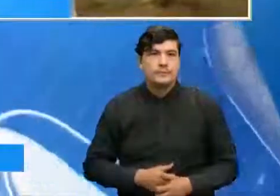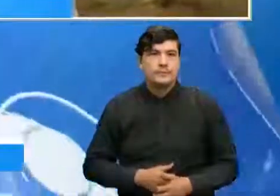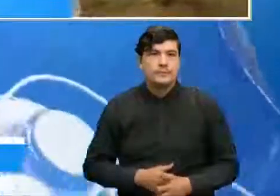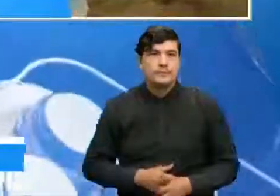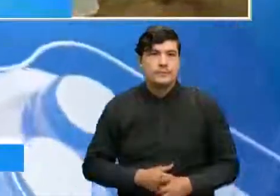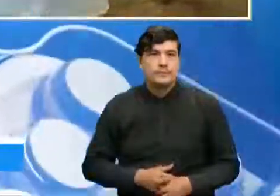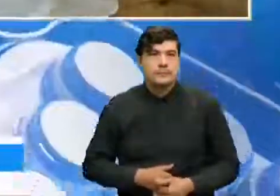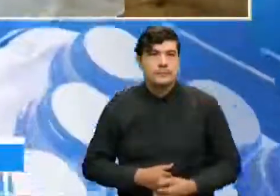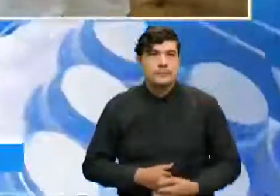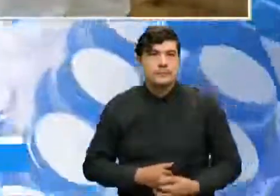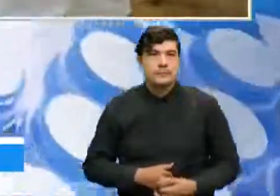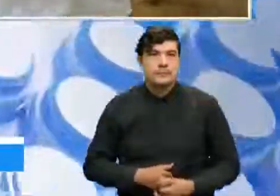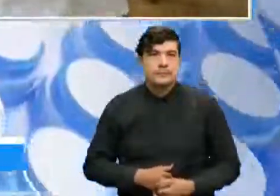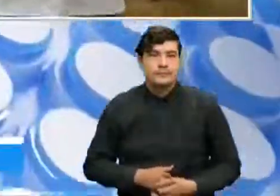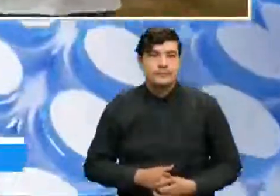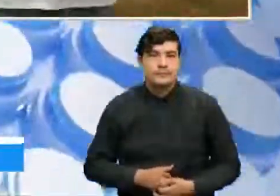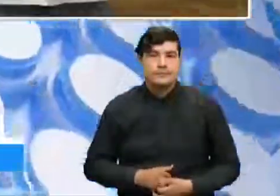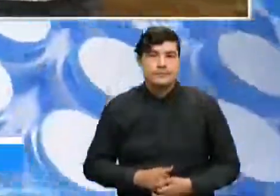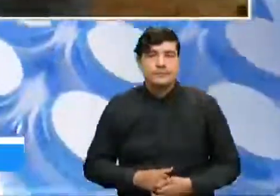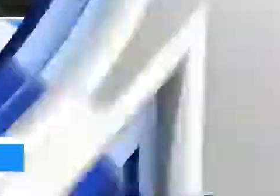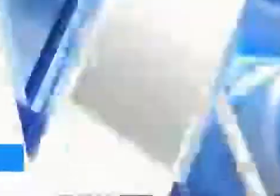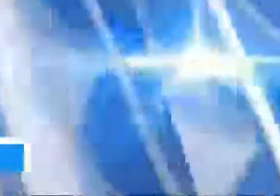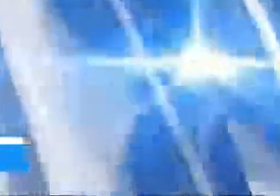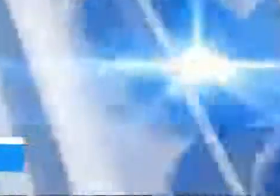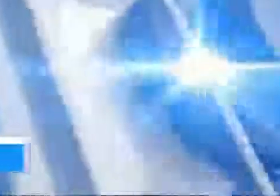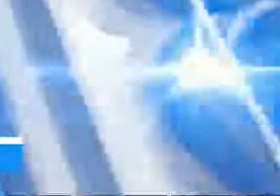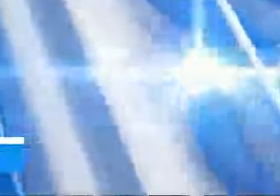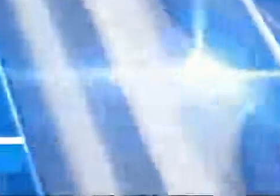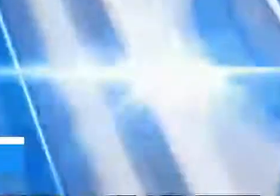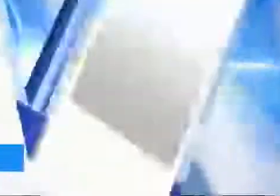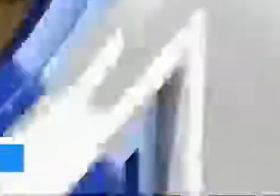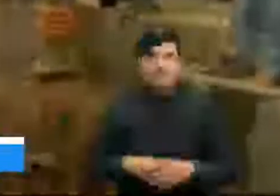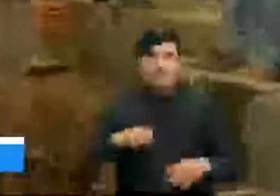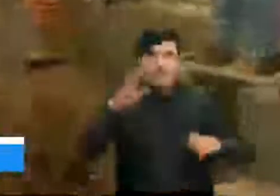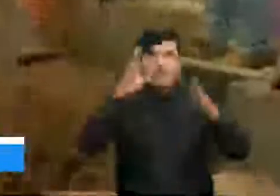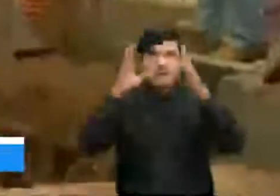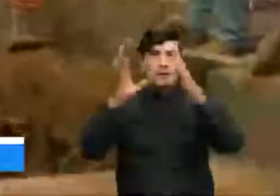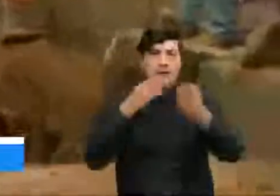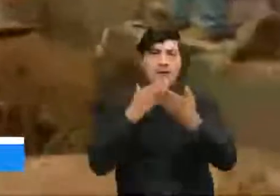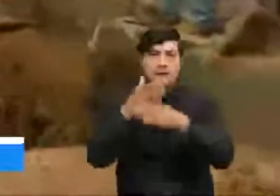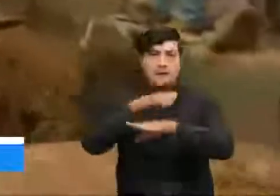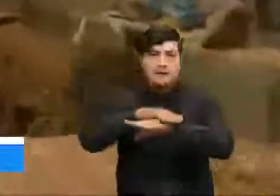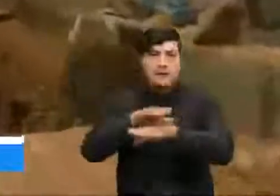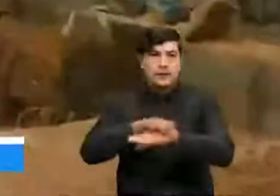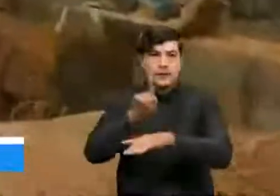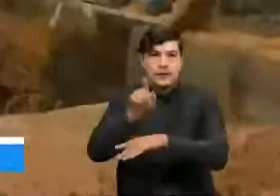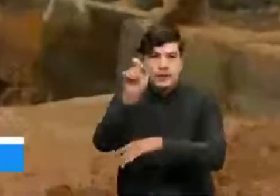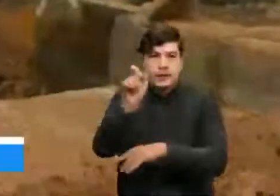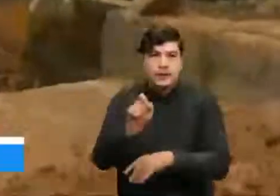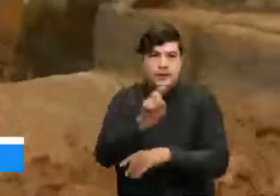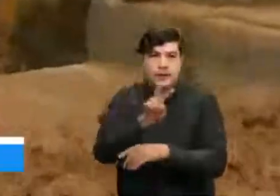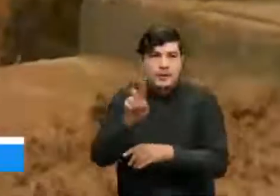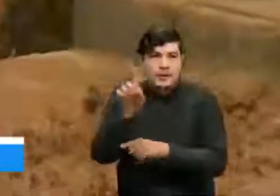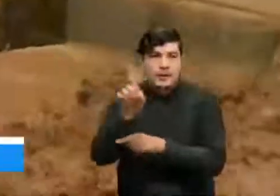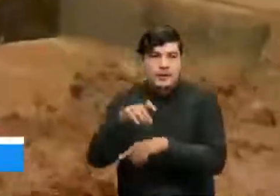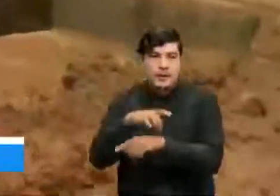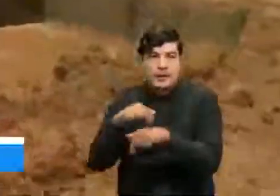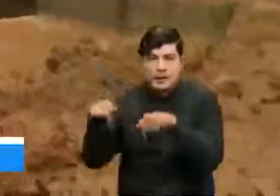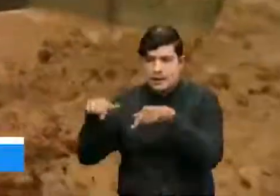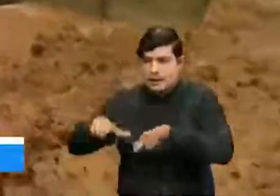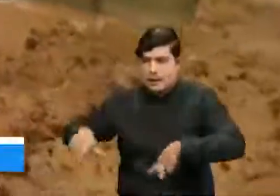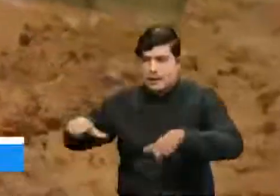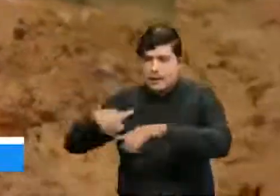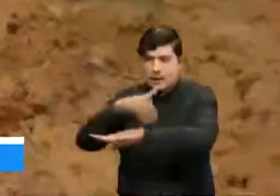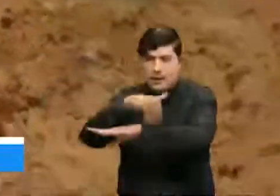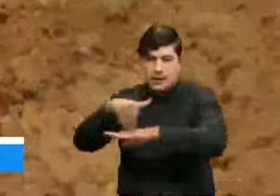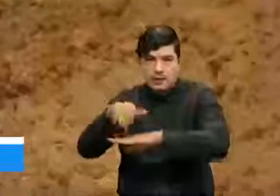Así es, Sergio, compañeros y televidentes, 1:26 p.m. En estos momentos nos encontramos en vivo y en directo desde la carrera 33 que